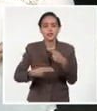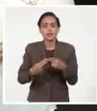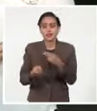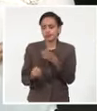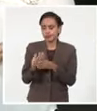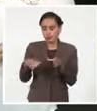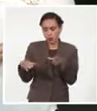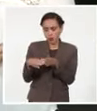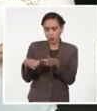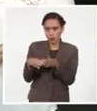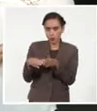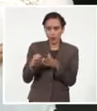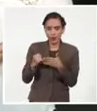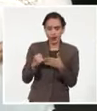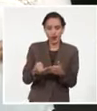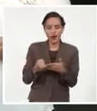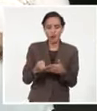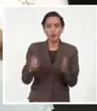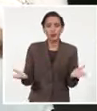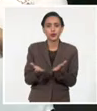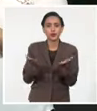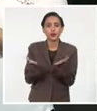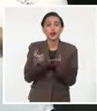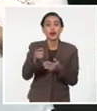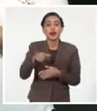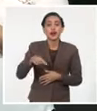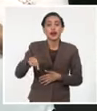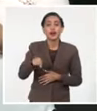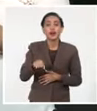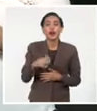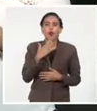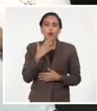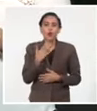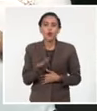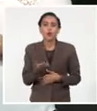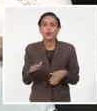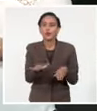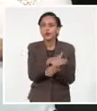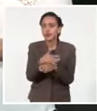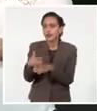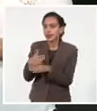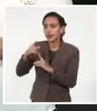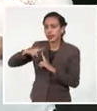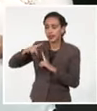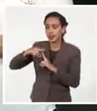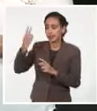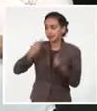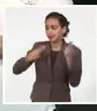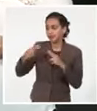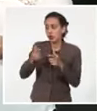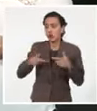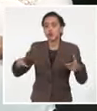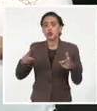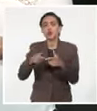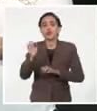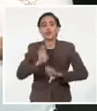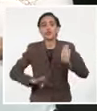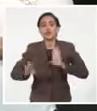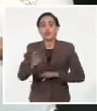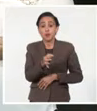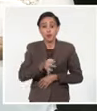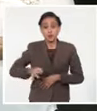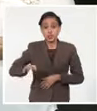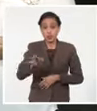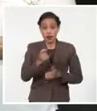apoyo a esa recuperación, y conformamos esas brigadas de apoyo a través de las diferentes misiones que se nos fueron dando desde los consejos de defensa municipal y provincial